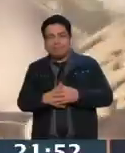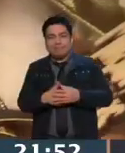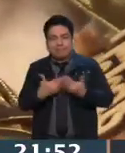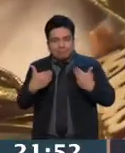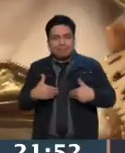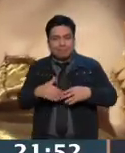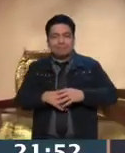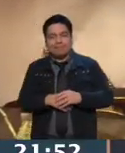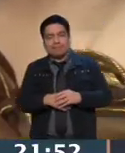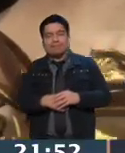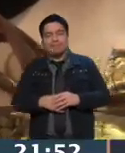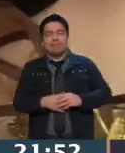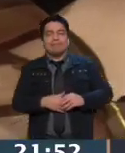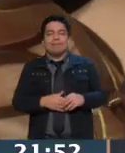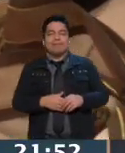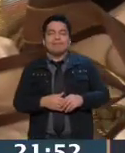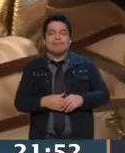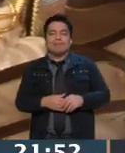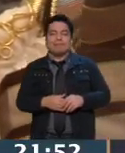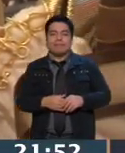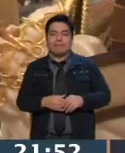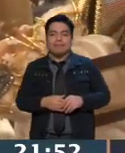Morquecho.